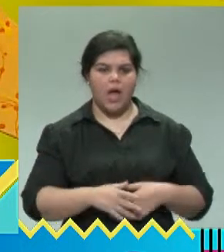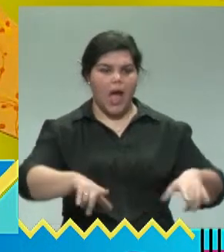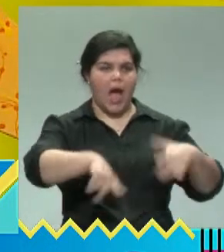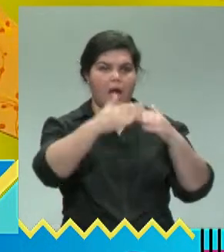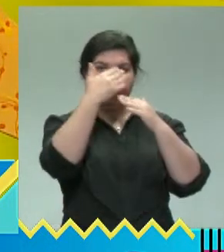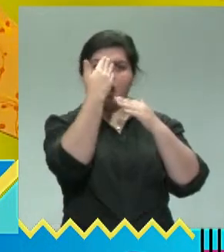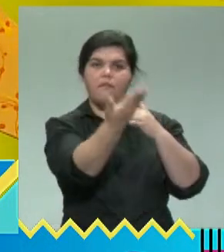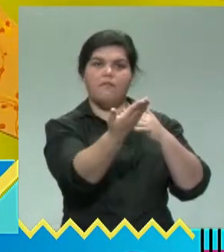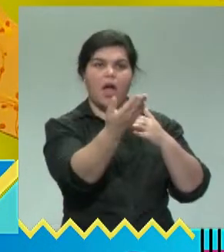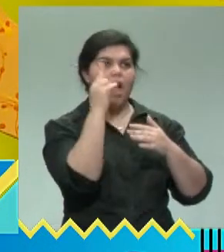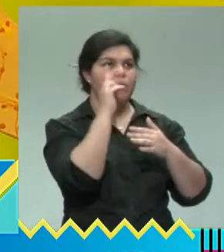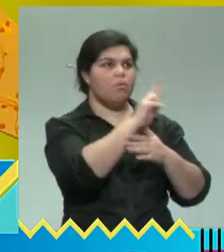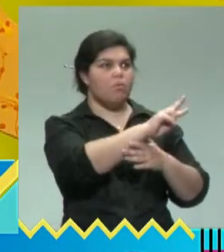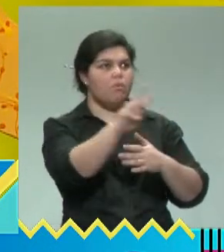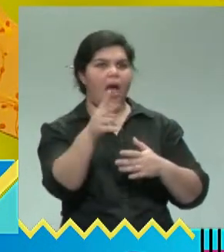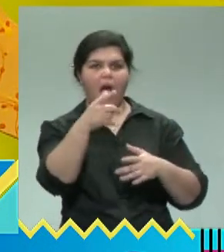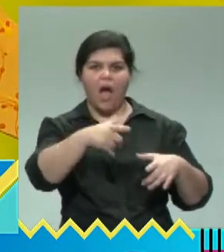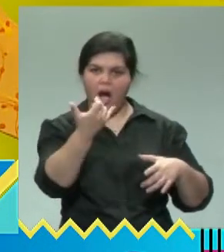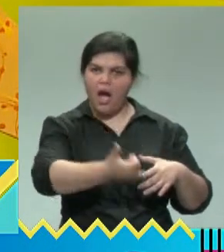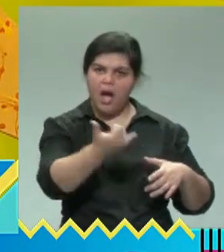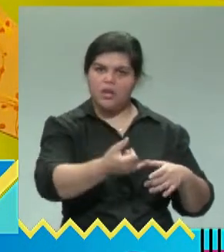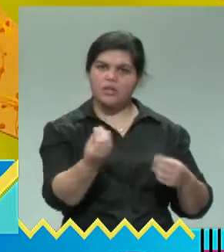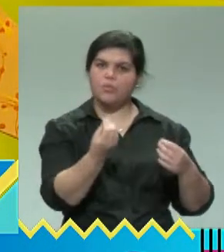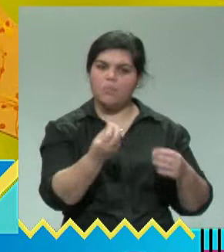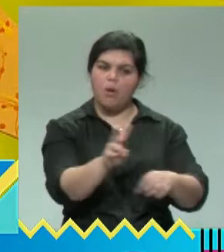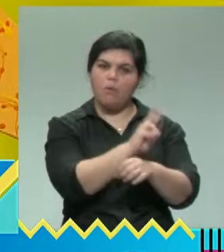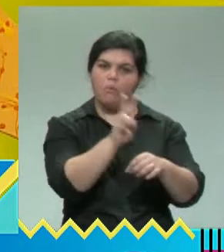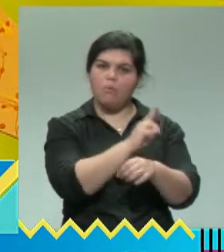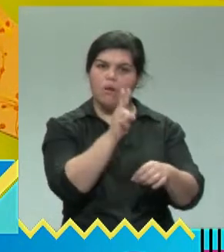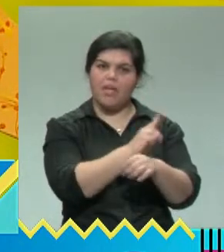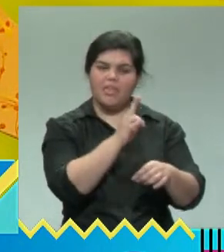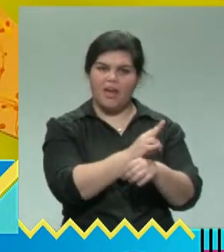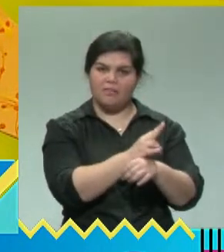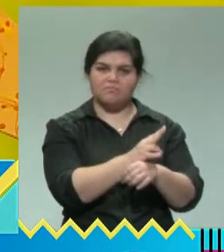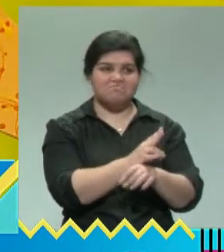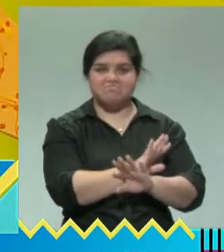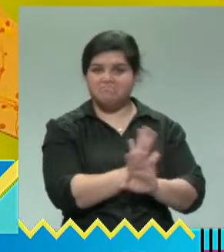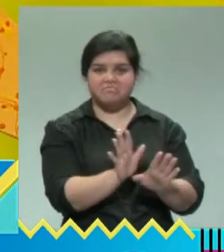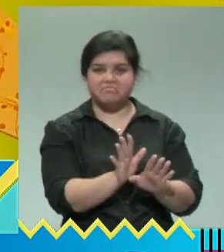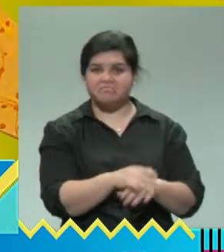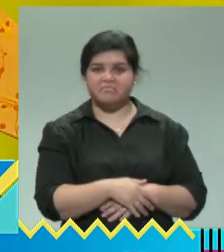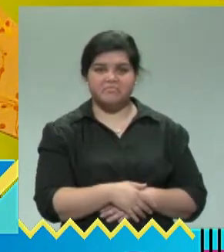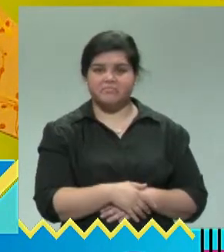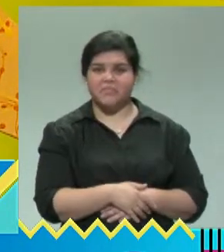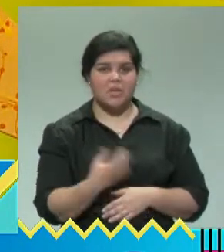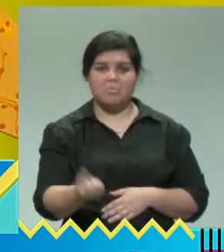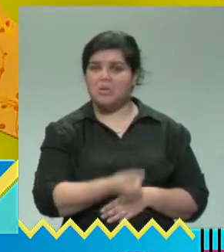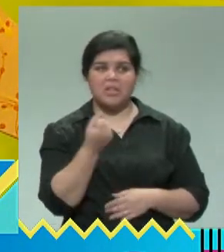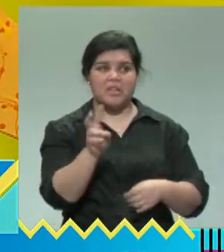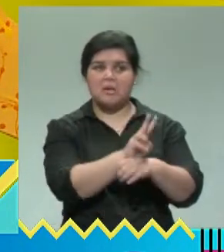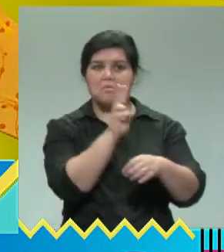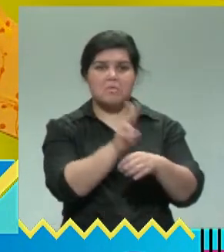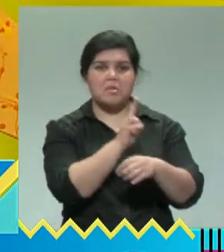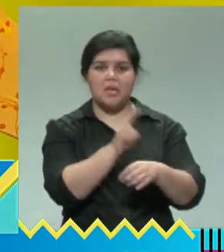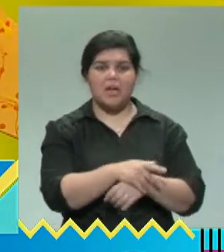cuidar. ¿Cómo lo tiene que cuidar? No causándole daño. Simplemente eso. Nada más, no tiene que hacer otra cosa que